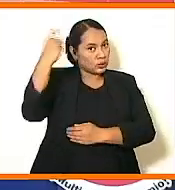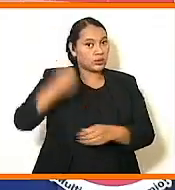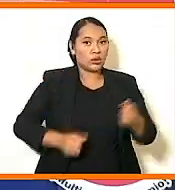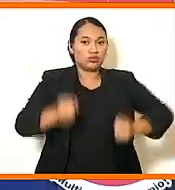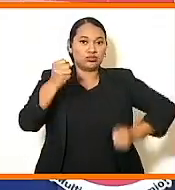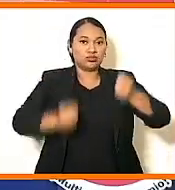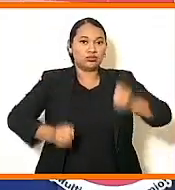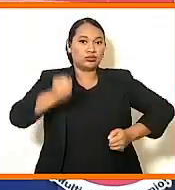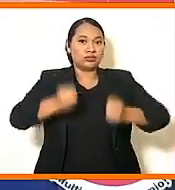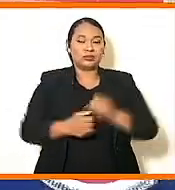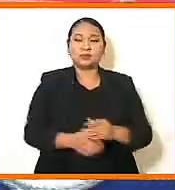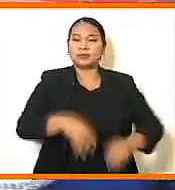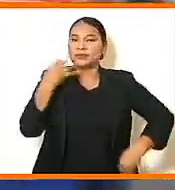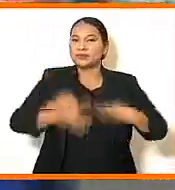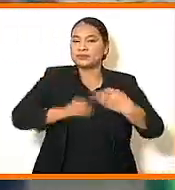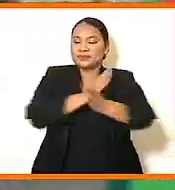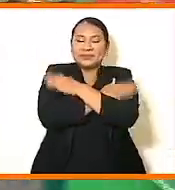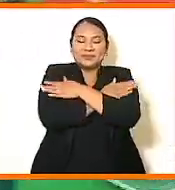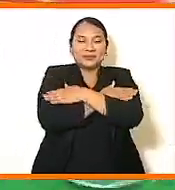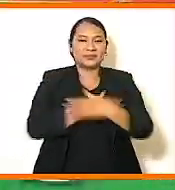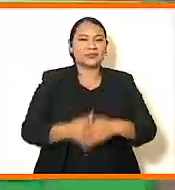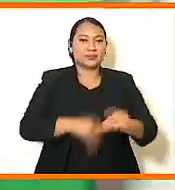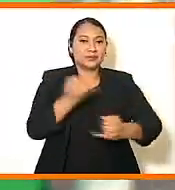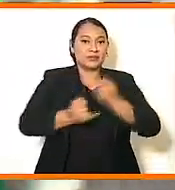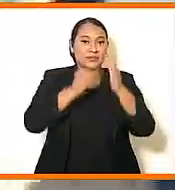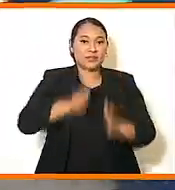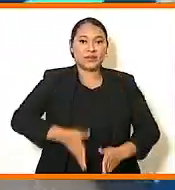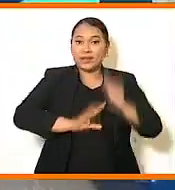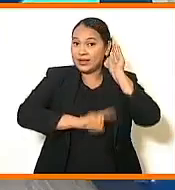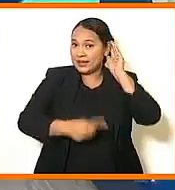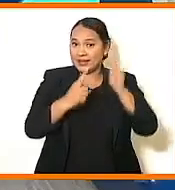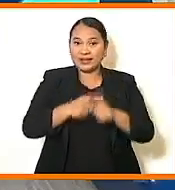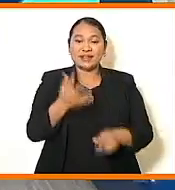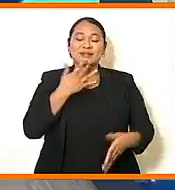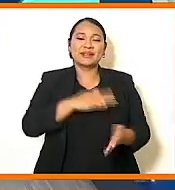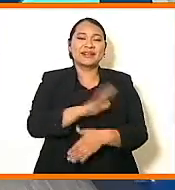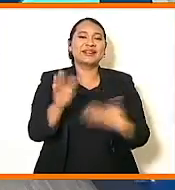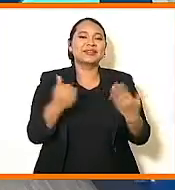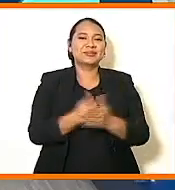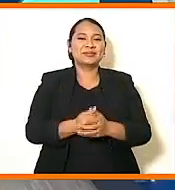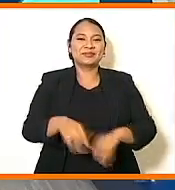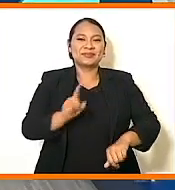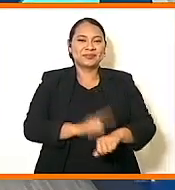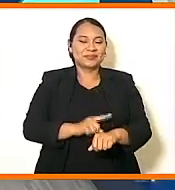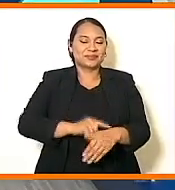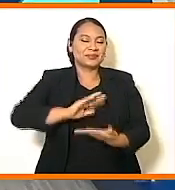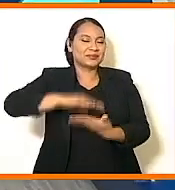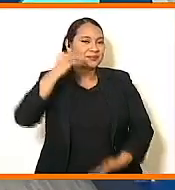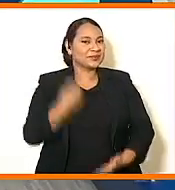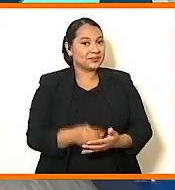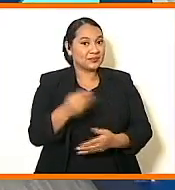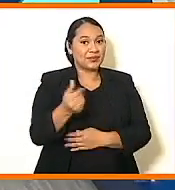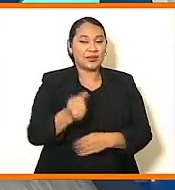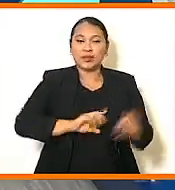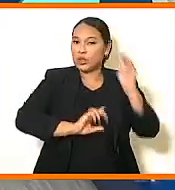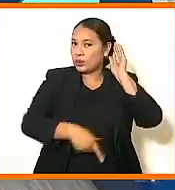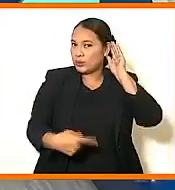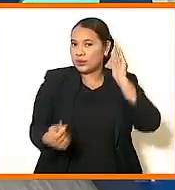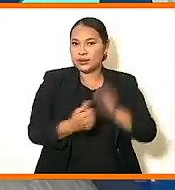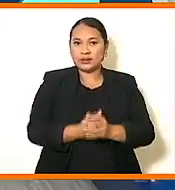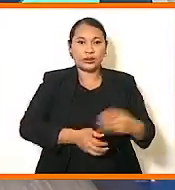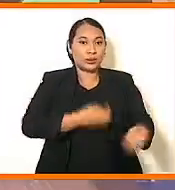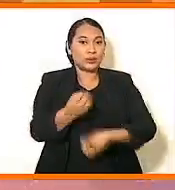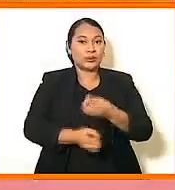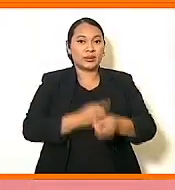carro. ¡Felicidades! Y si eres jugador para Multi X, te deseo muchísima suerte. Se llegó el momento de multiplicar tu premio de Diaria. La esfera